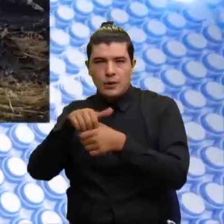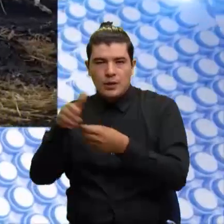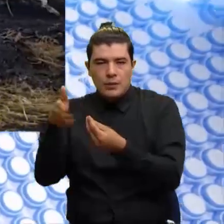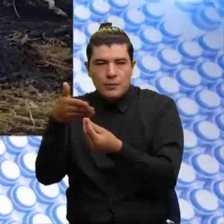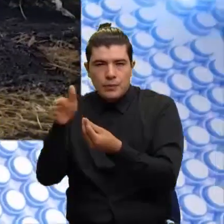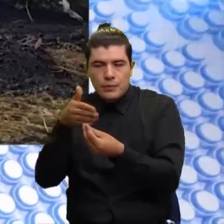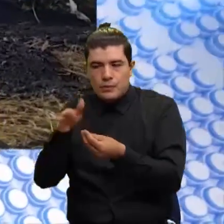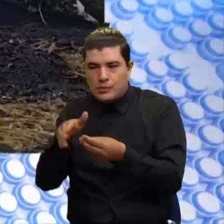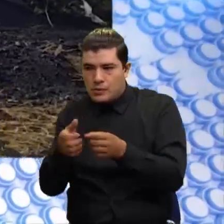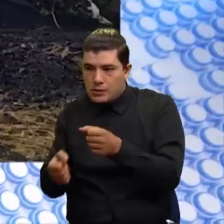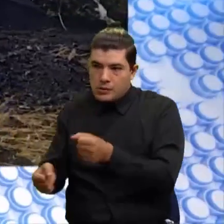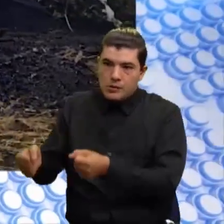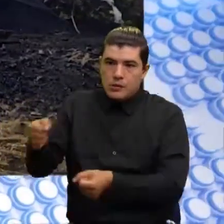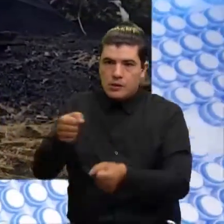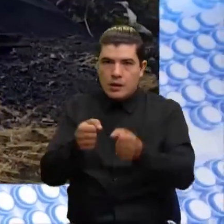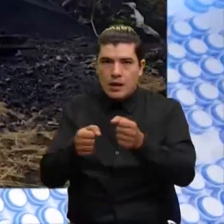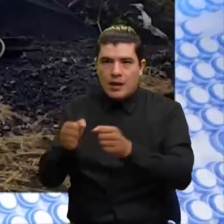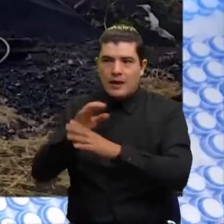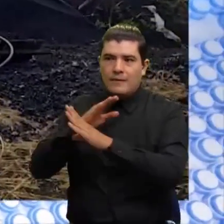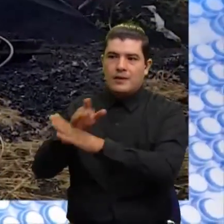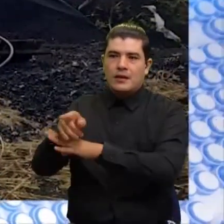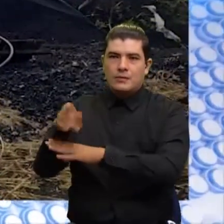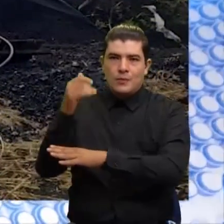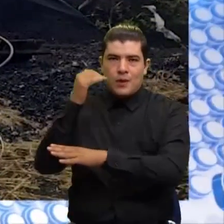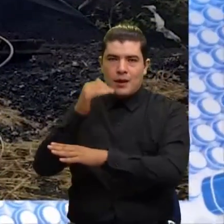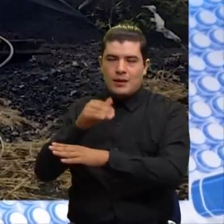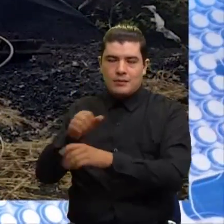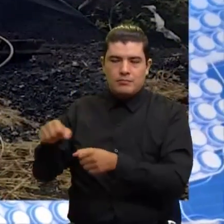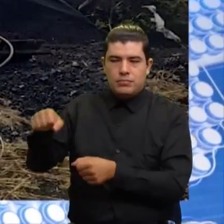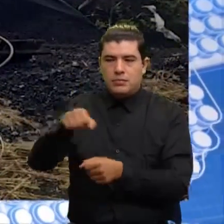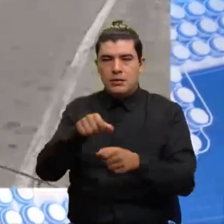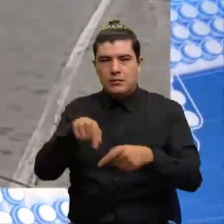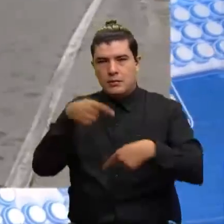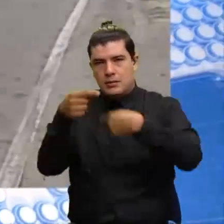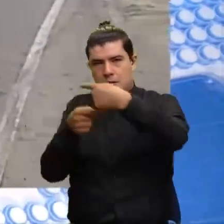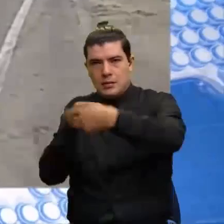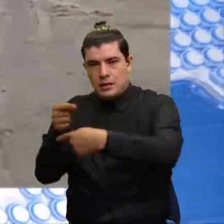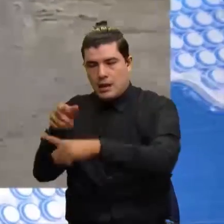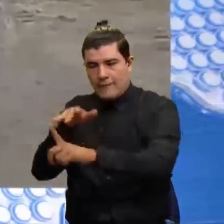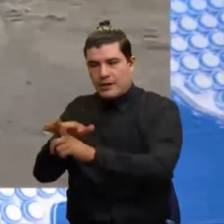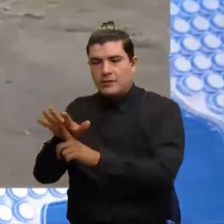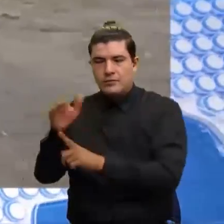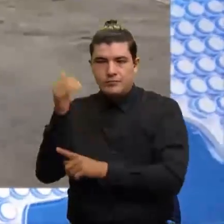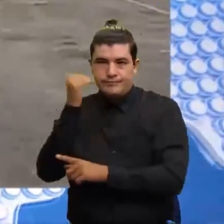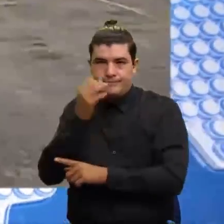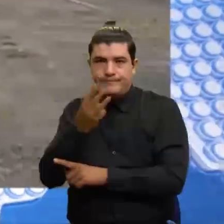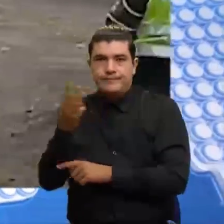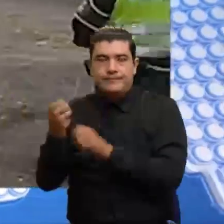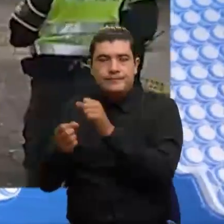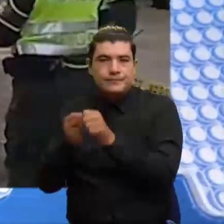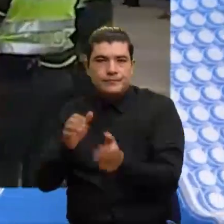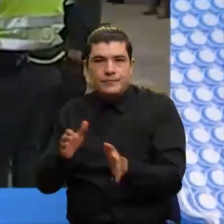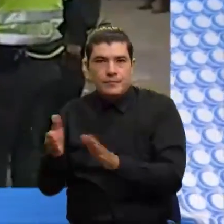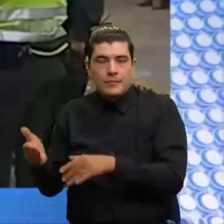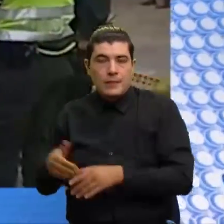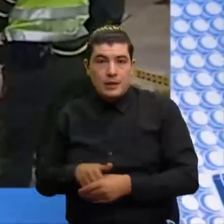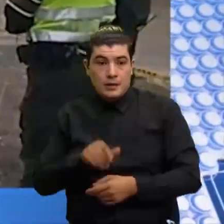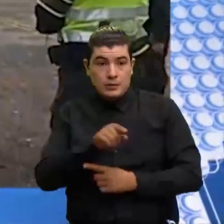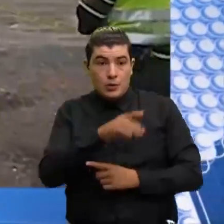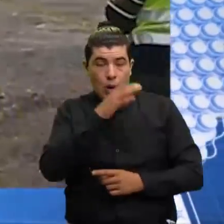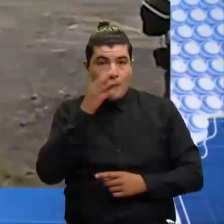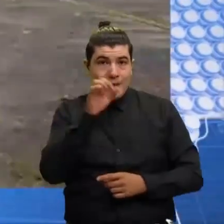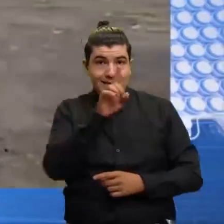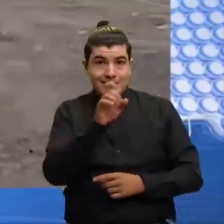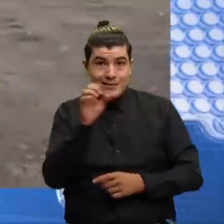automotor. En el hecho fue capturado el conductor del vehículo, un hombre de 60 años, a quien se le realizó la prueba de alcoholemia